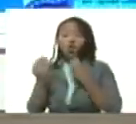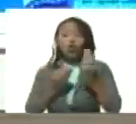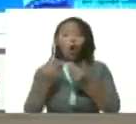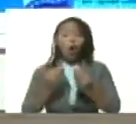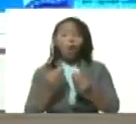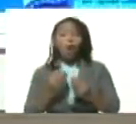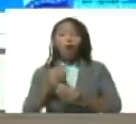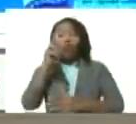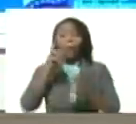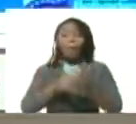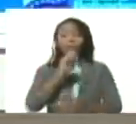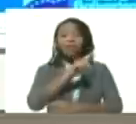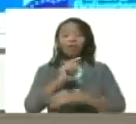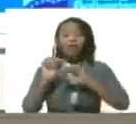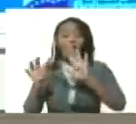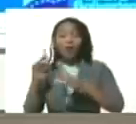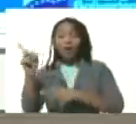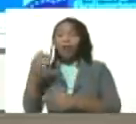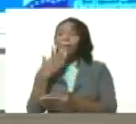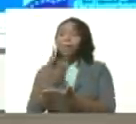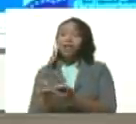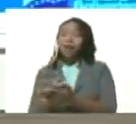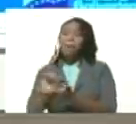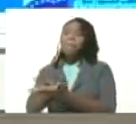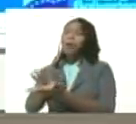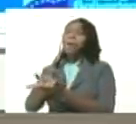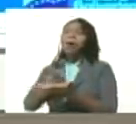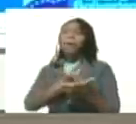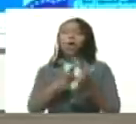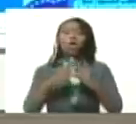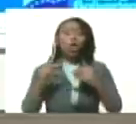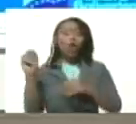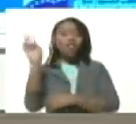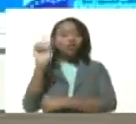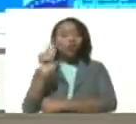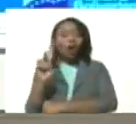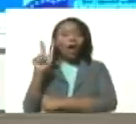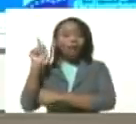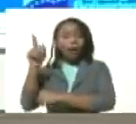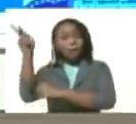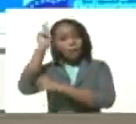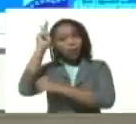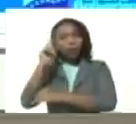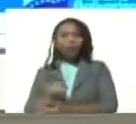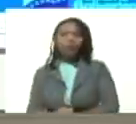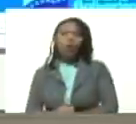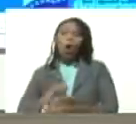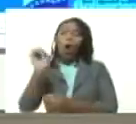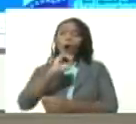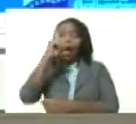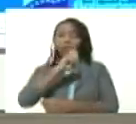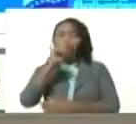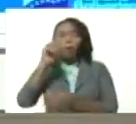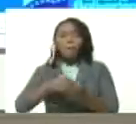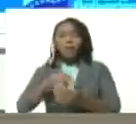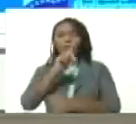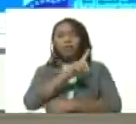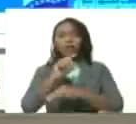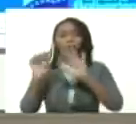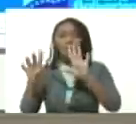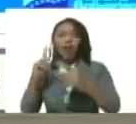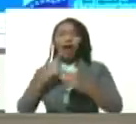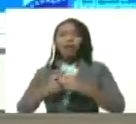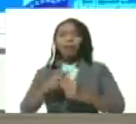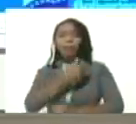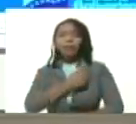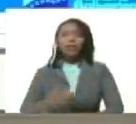peruana, fujimorista, donde pide que se expulsen a todos los venezolanos del Perú. O en el año 2019, el